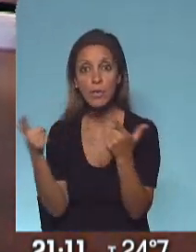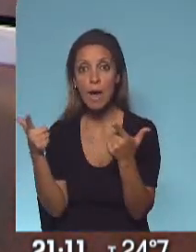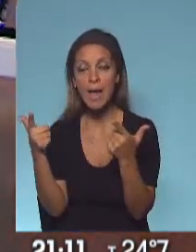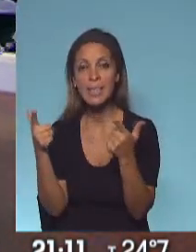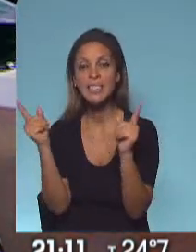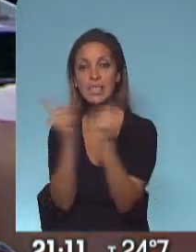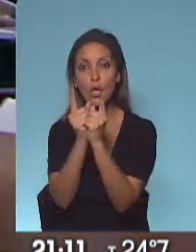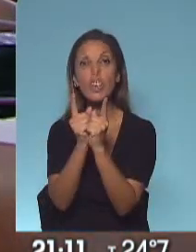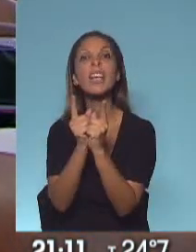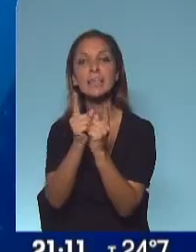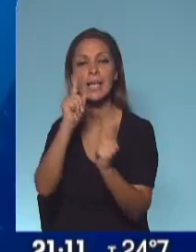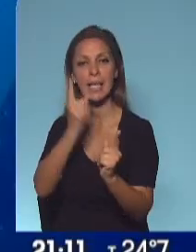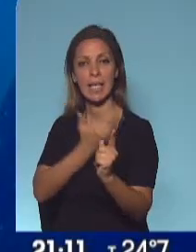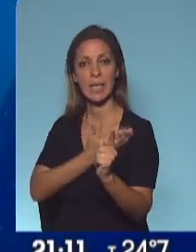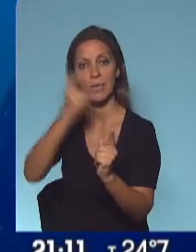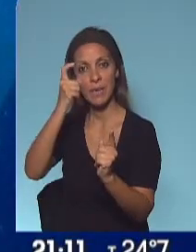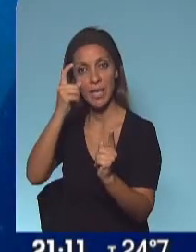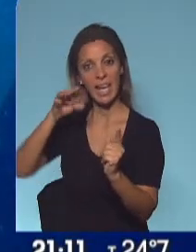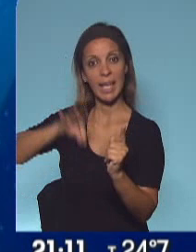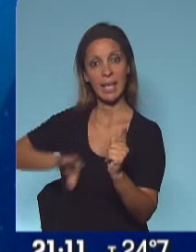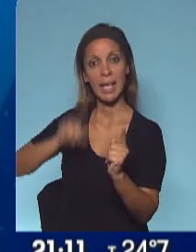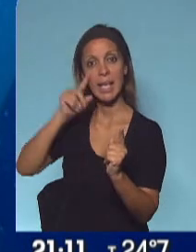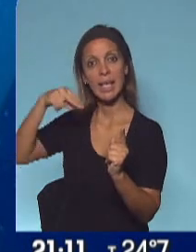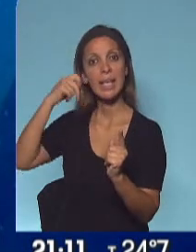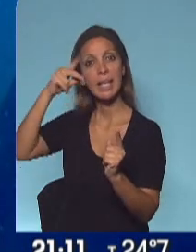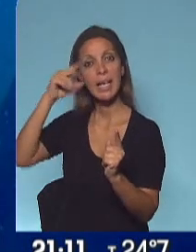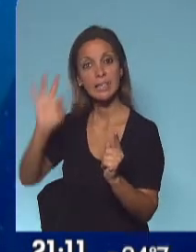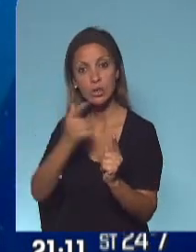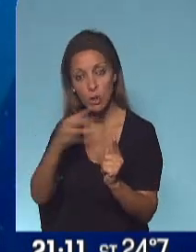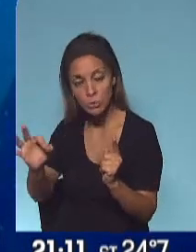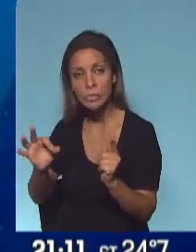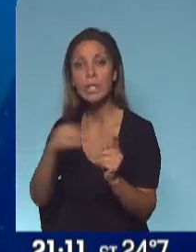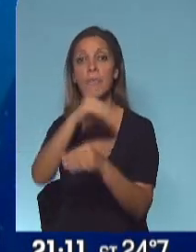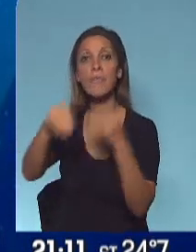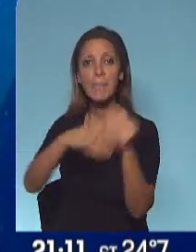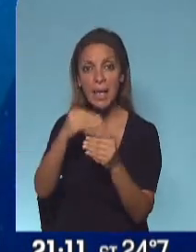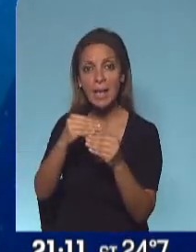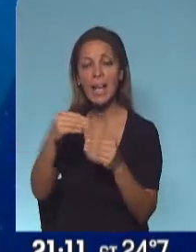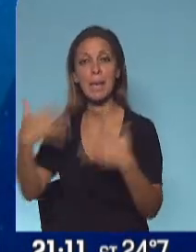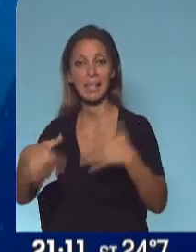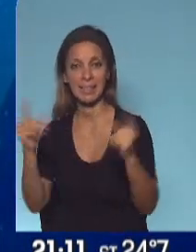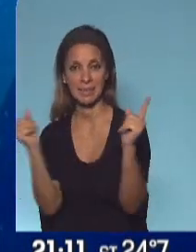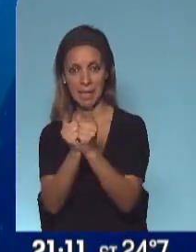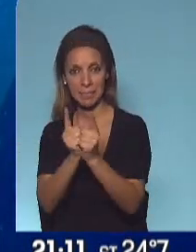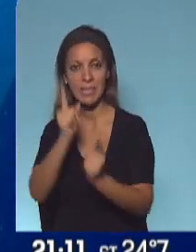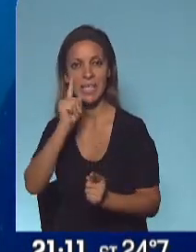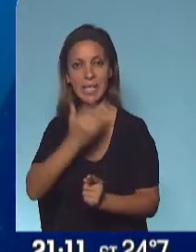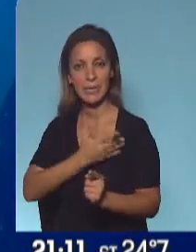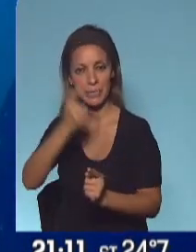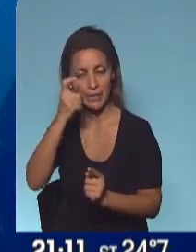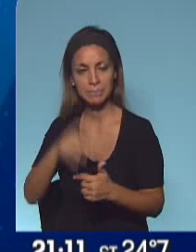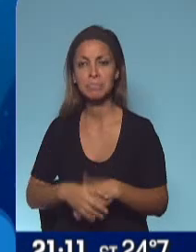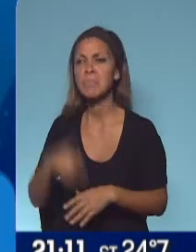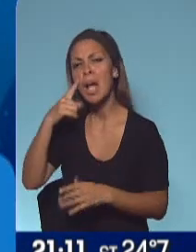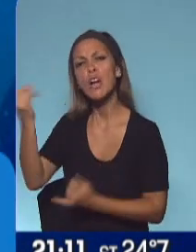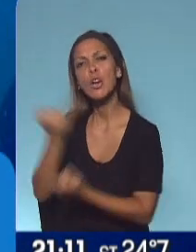siglas, IFE es el ingreso familiar de emergencias, el cual hoy empezó a tener esa cantidad de inscriptos, hablamos de 1 millón. David, quiero tu reflexión al